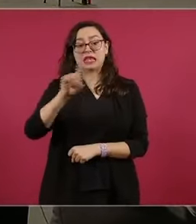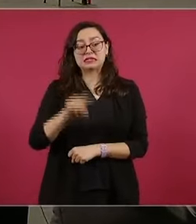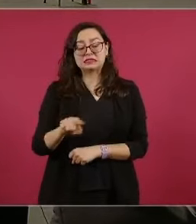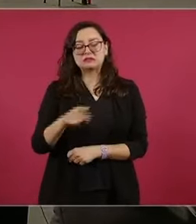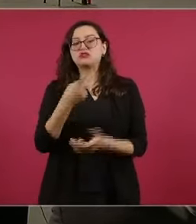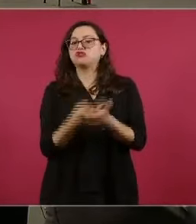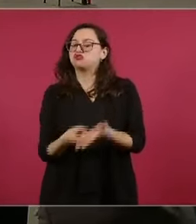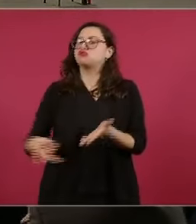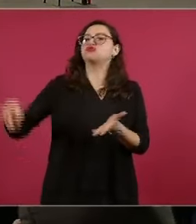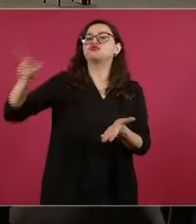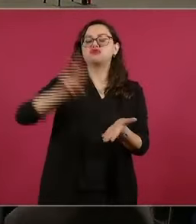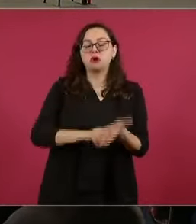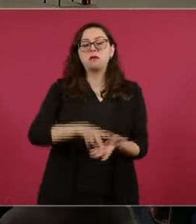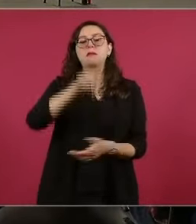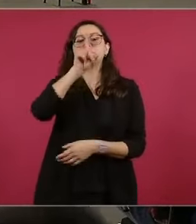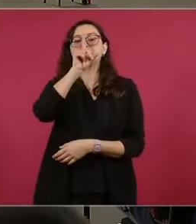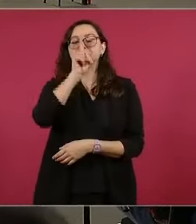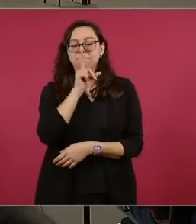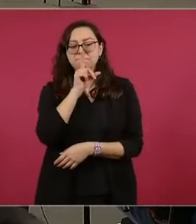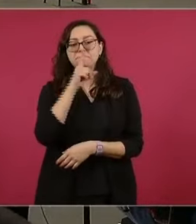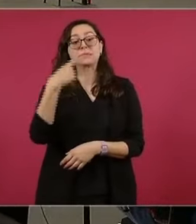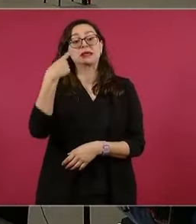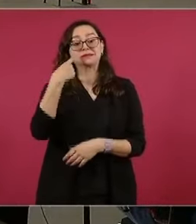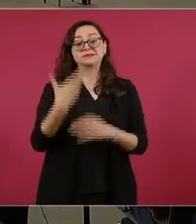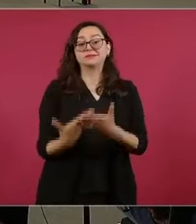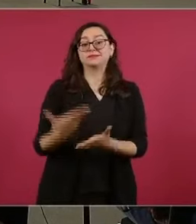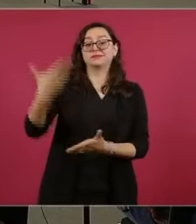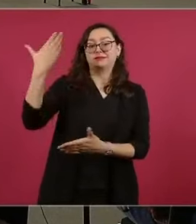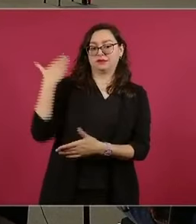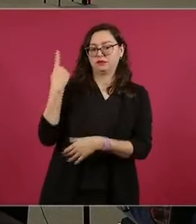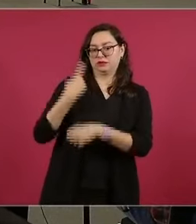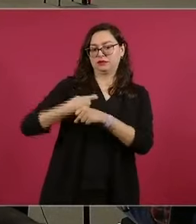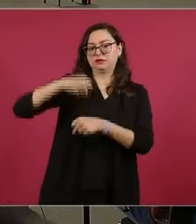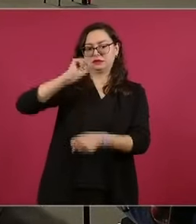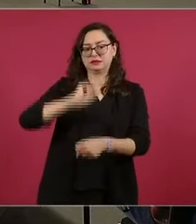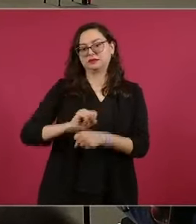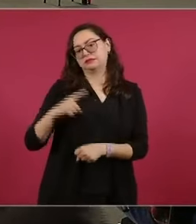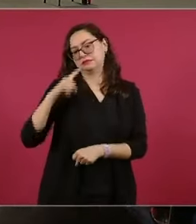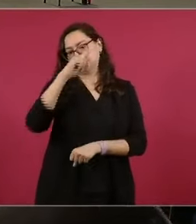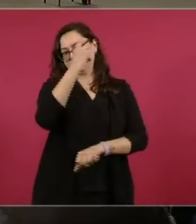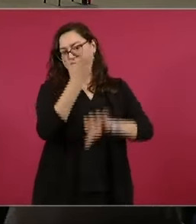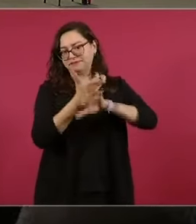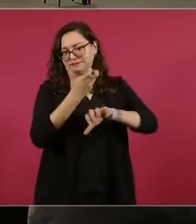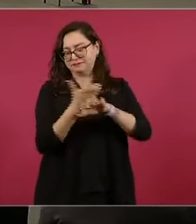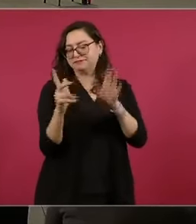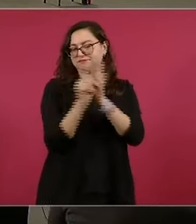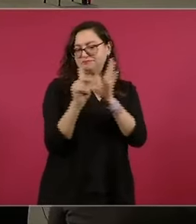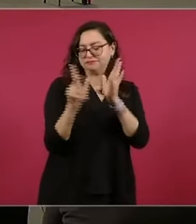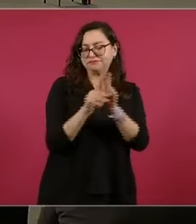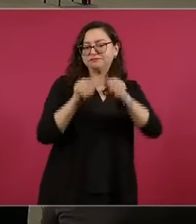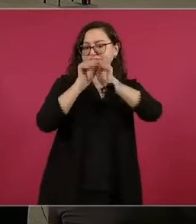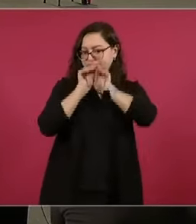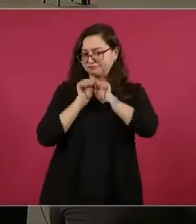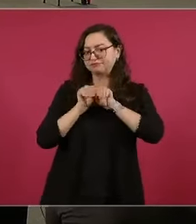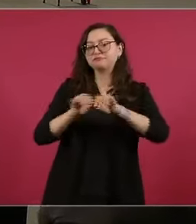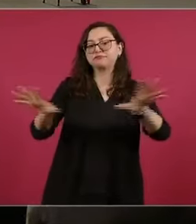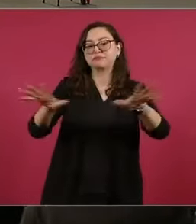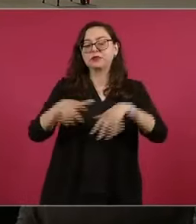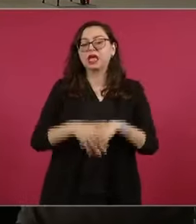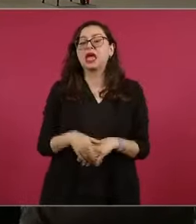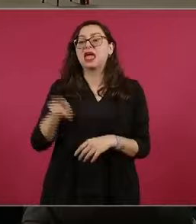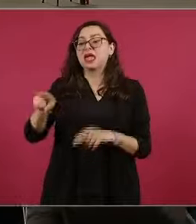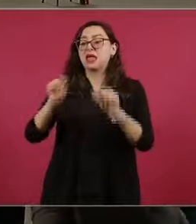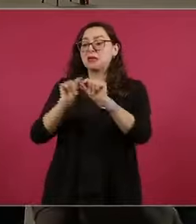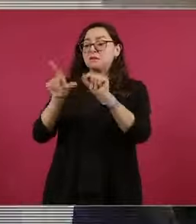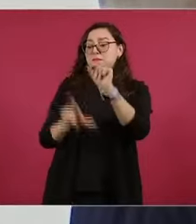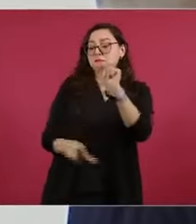The Wall Street Journal publicó un artículo titulado, traducido al español, dice: La política criminal de México